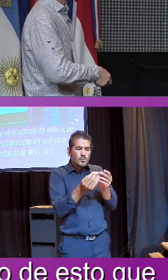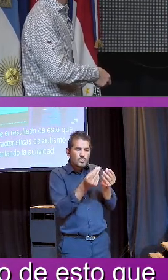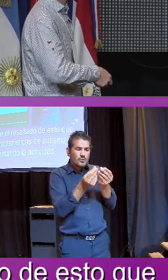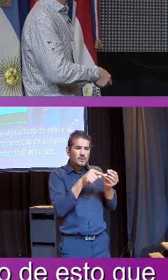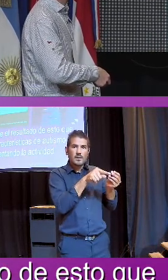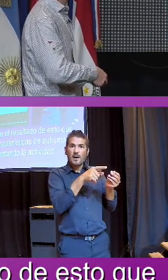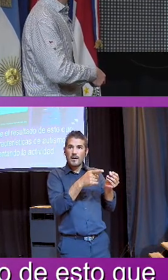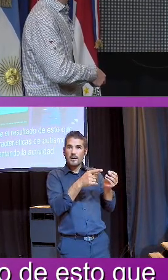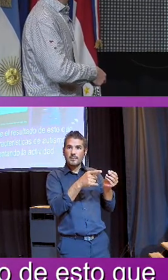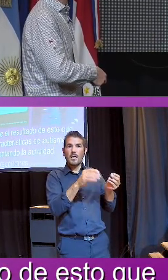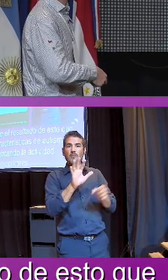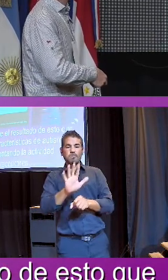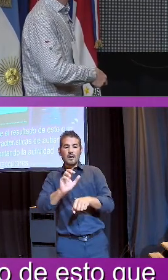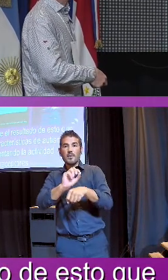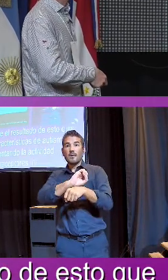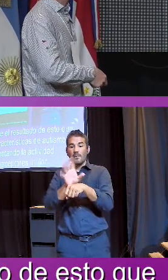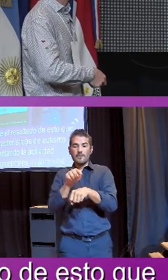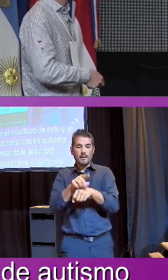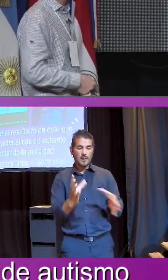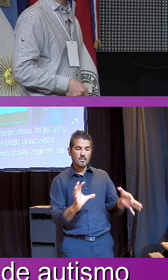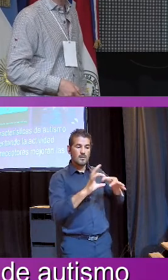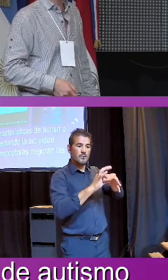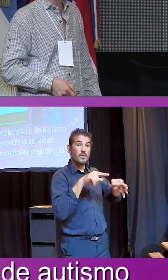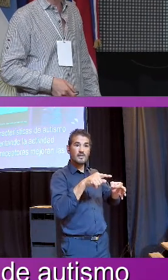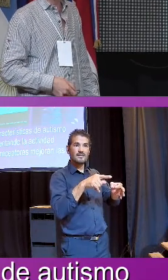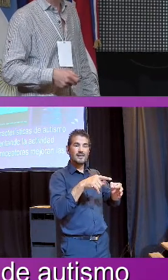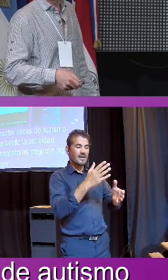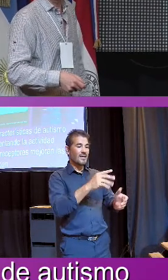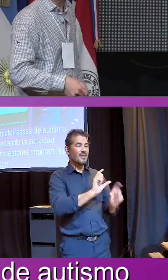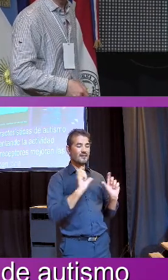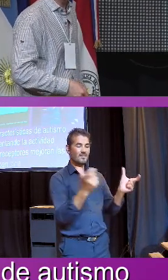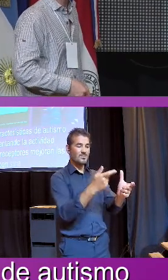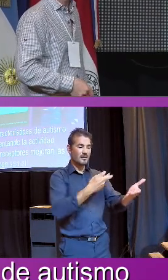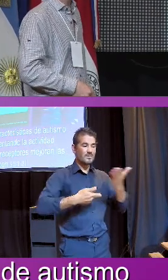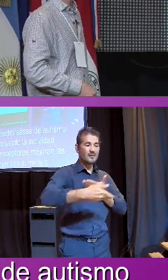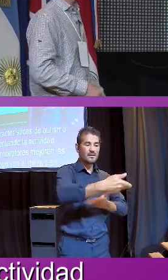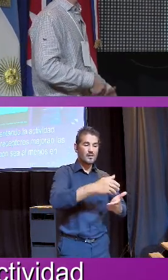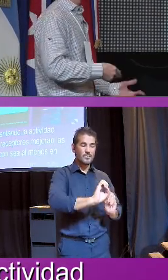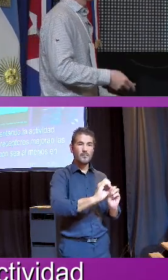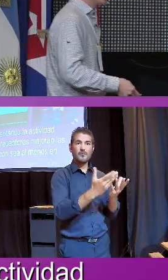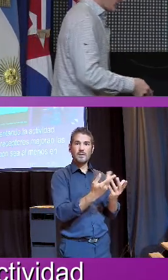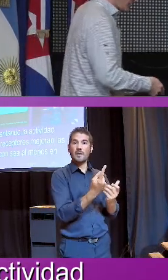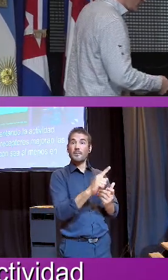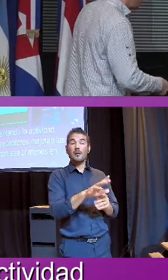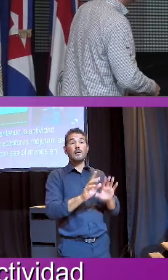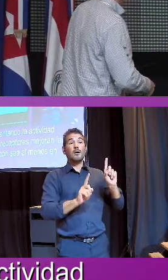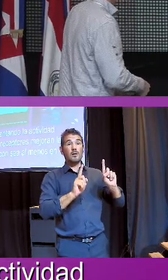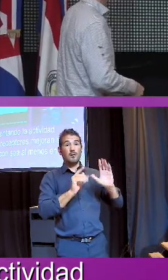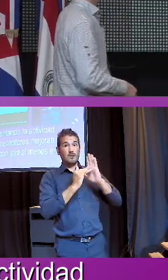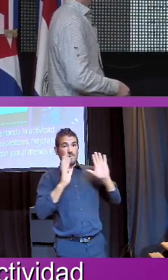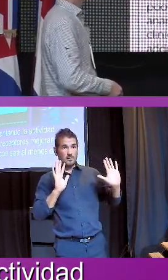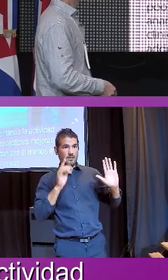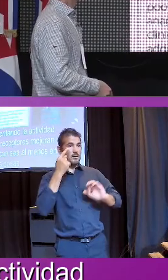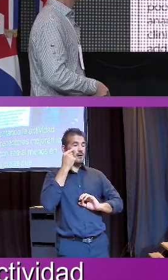endógena sobre los receptores, mejoran las dificultades sociales relacionadas con SEA, al menos en modelos animales. Todo esto y otras